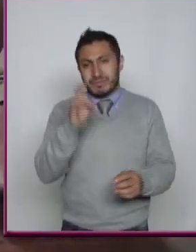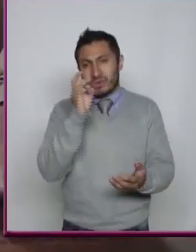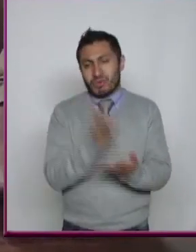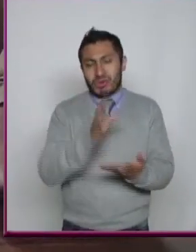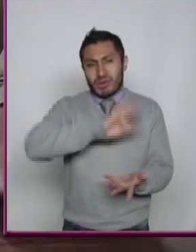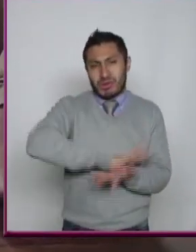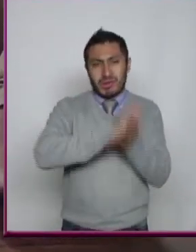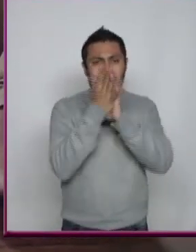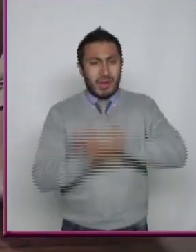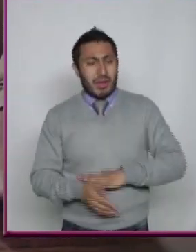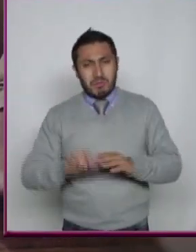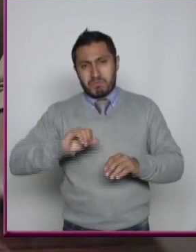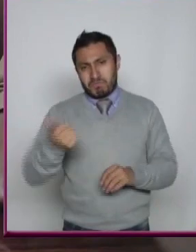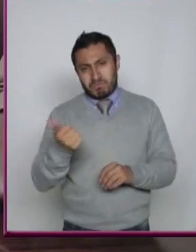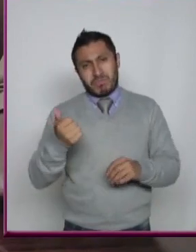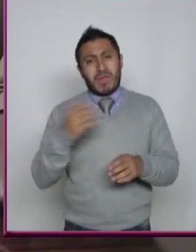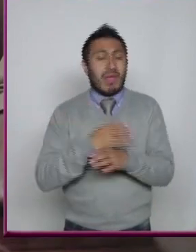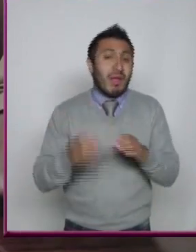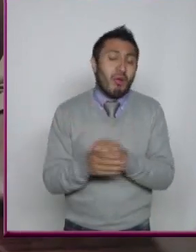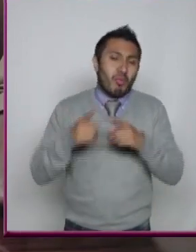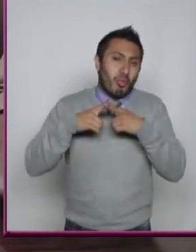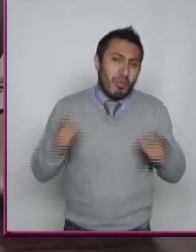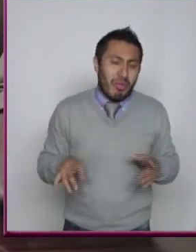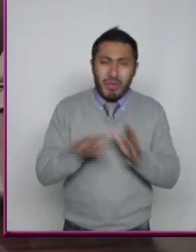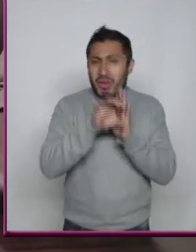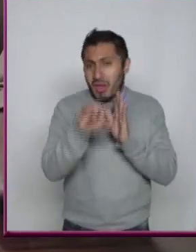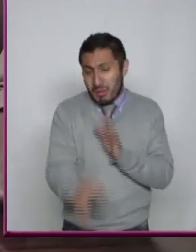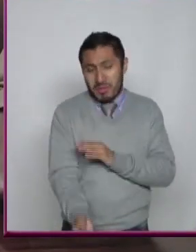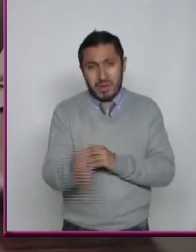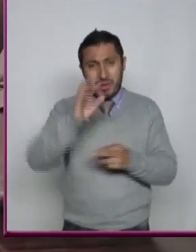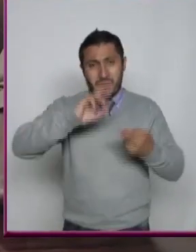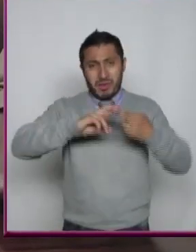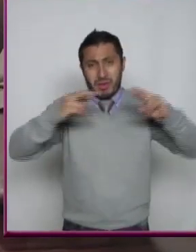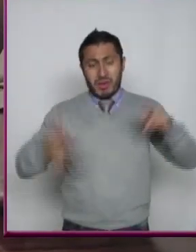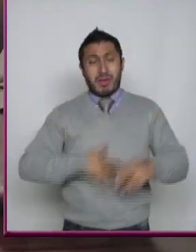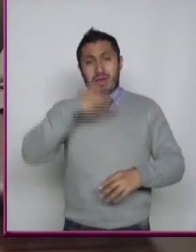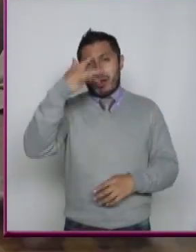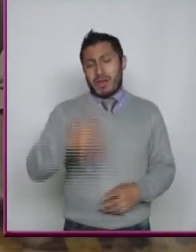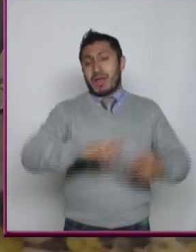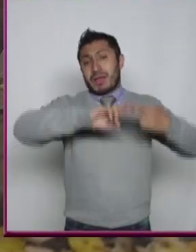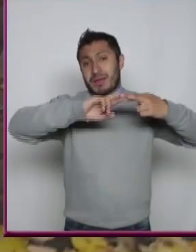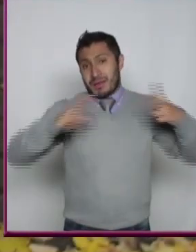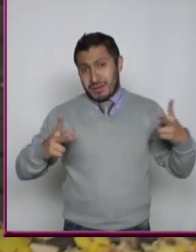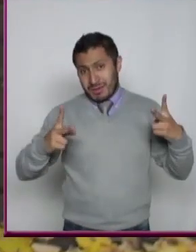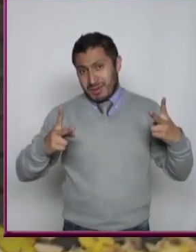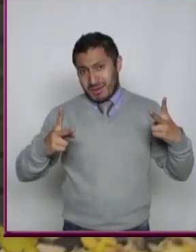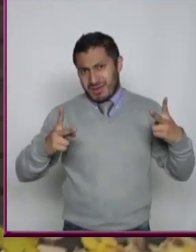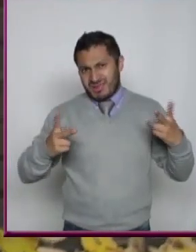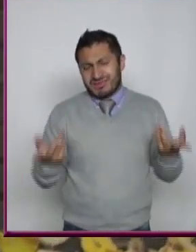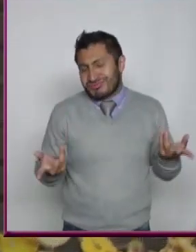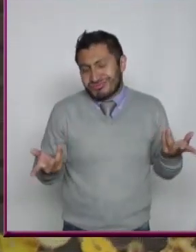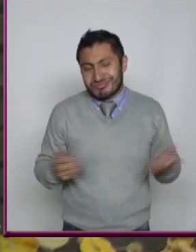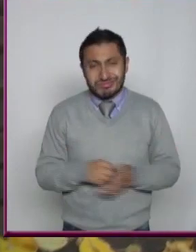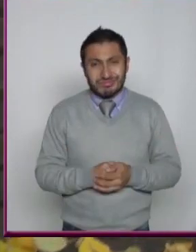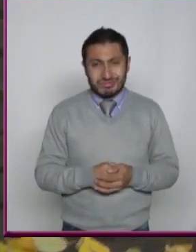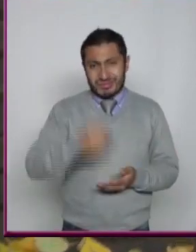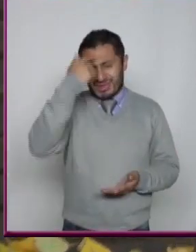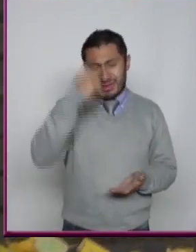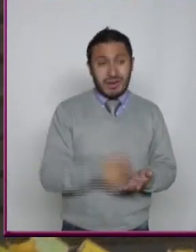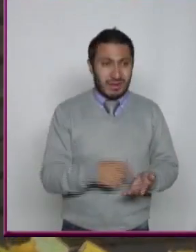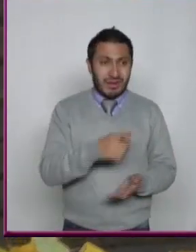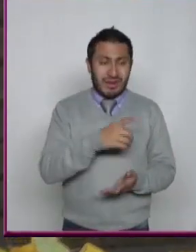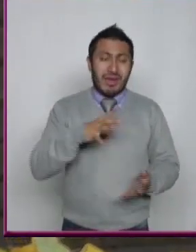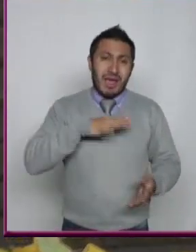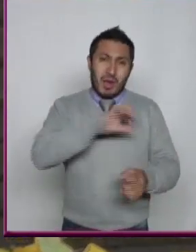transforma en otra cosa, ¿no? Es decir, cuando termina un enamoramiento, por las razones que sea, creo que